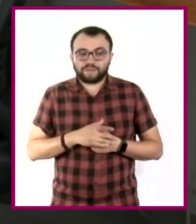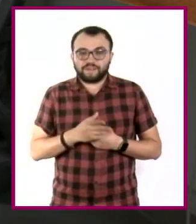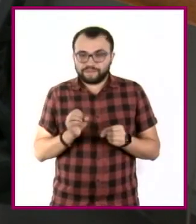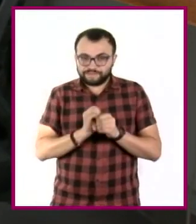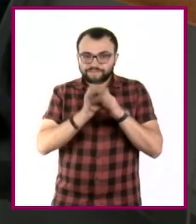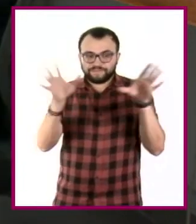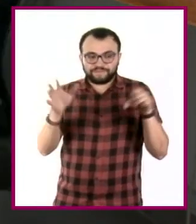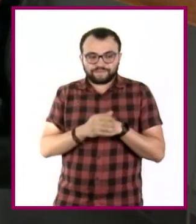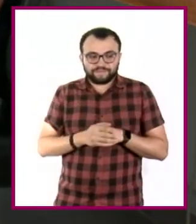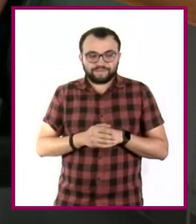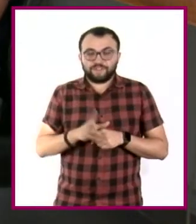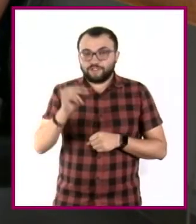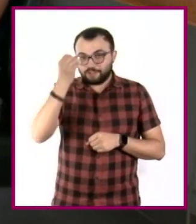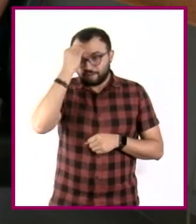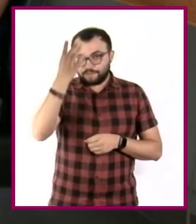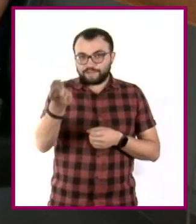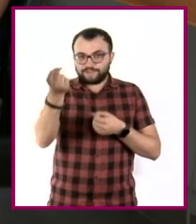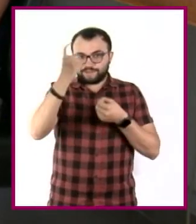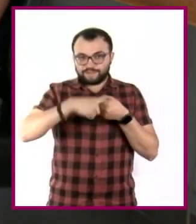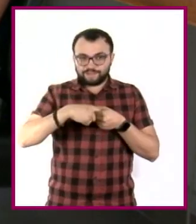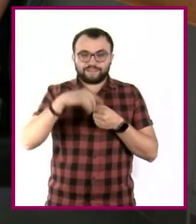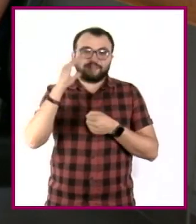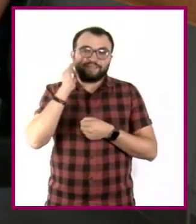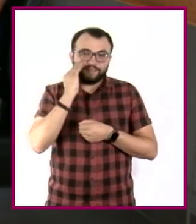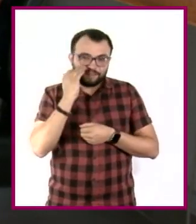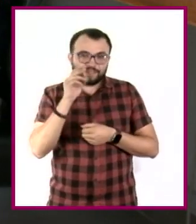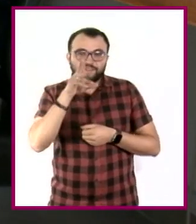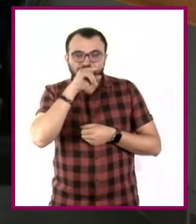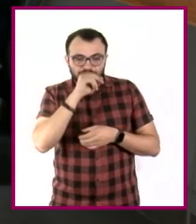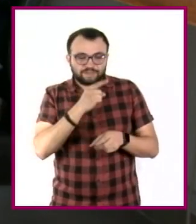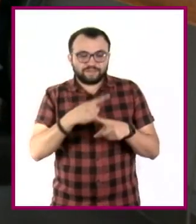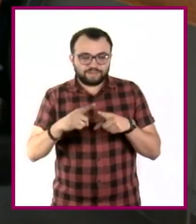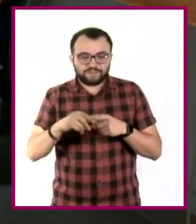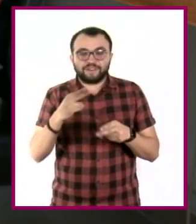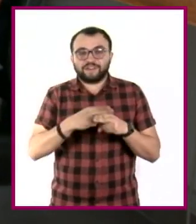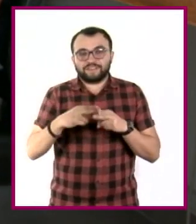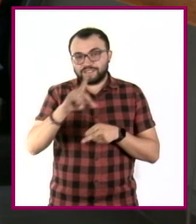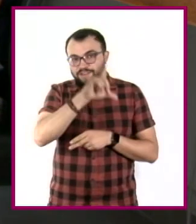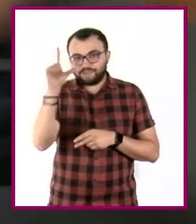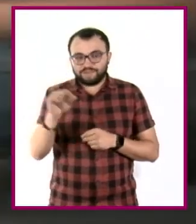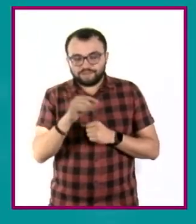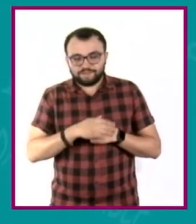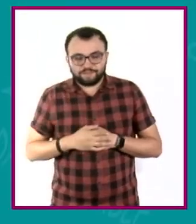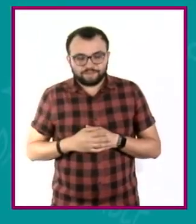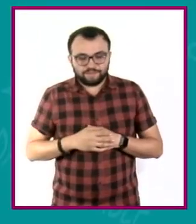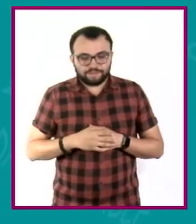publicamos. No olviden seguirnos en nuestras redes sociales. ¡Hasta luego!